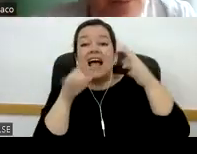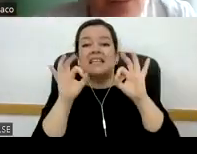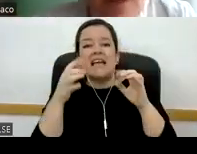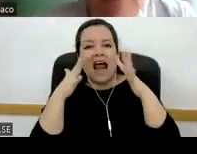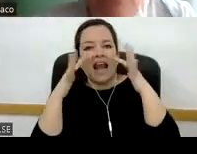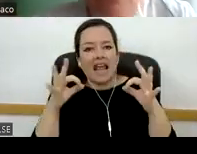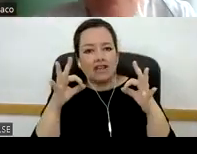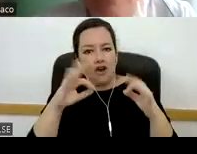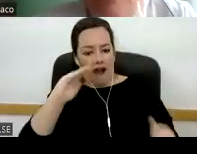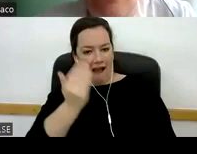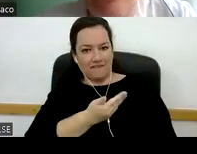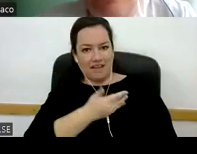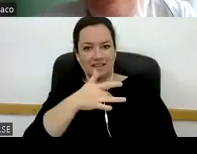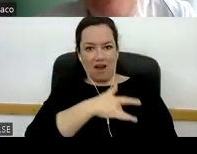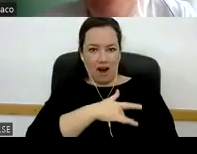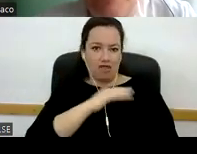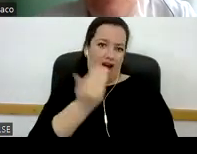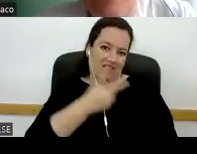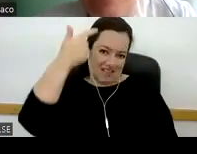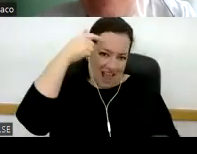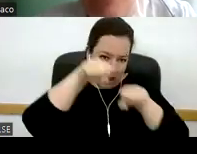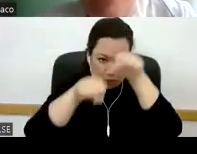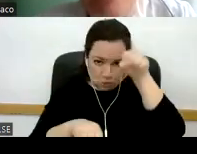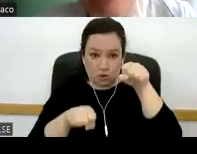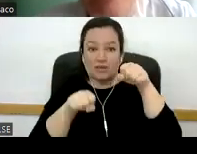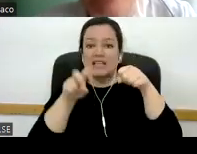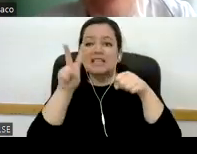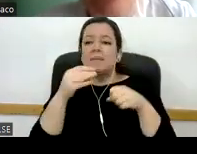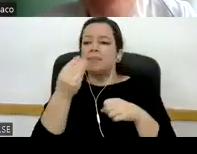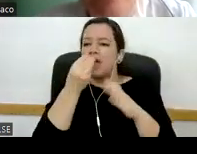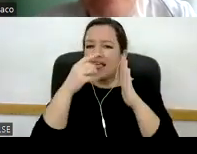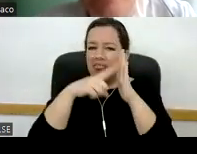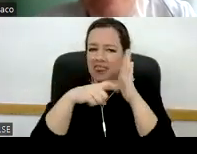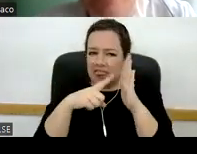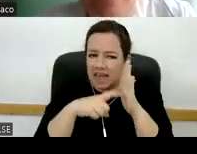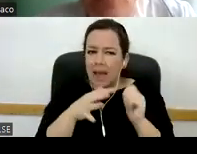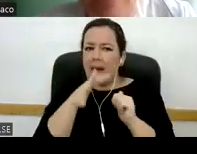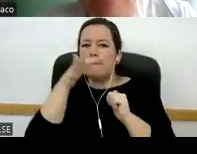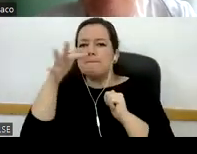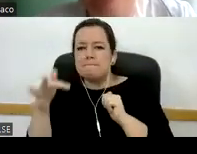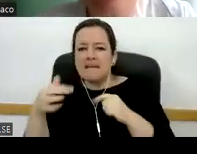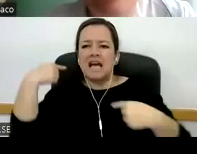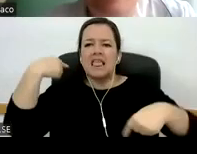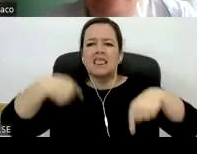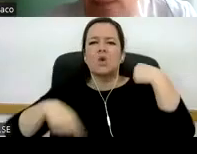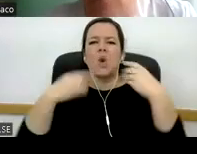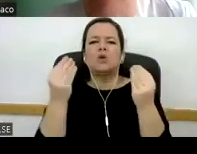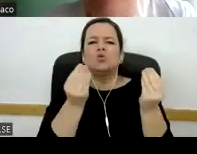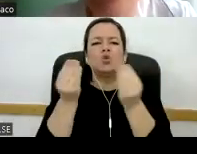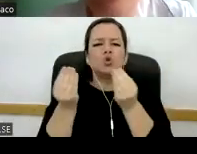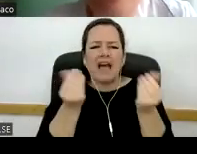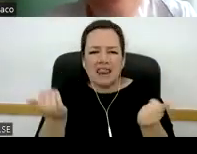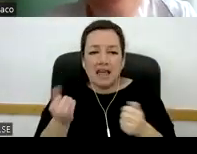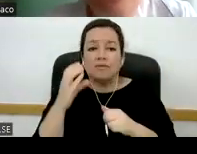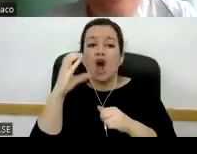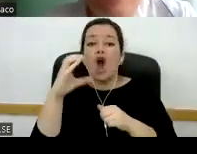riesgo cardiovascular, que son los que tienen que ver con la dieta y con las sustancias circulantes. Serían el